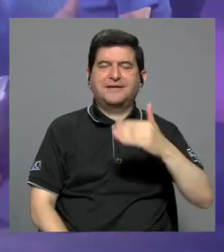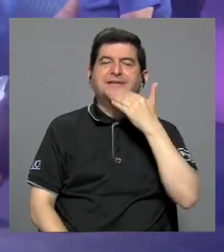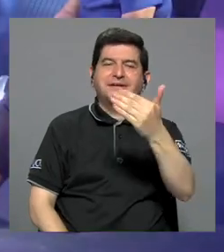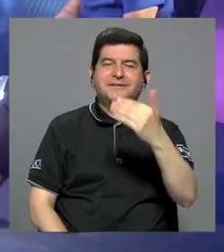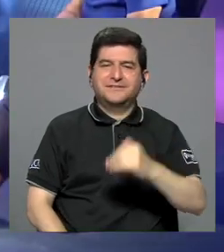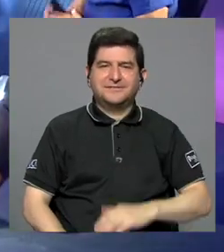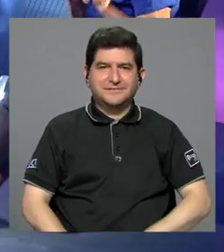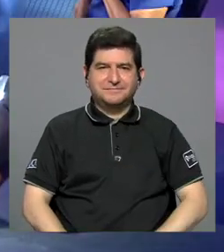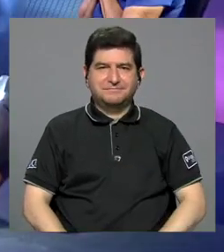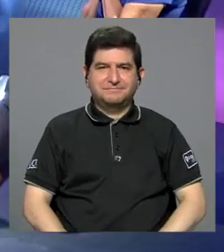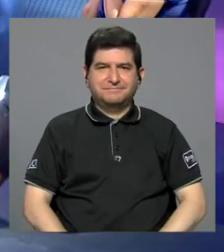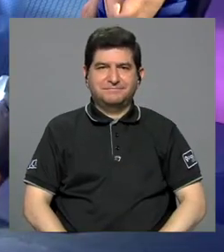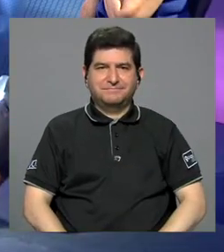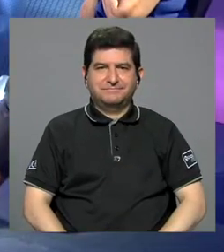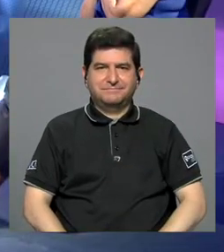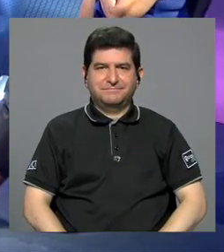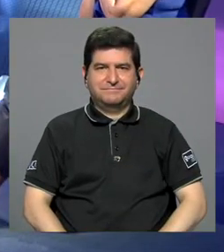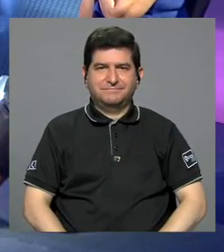gracias.